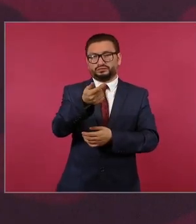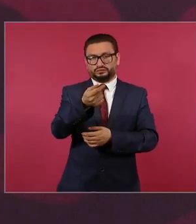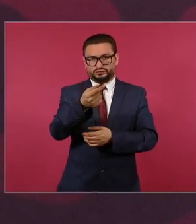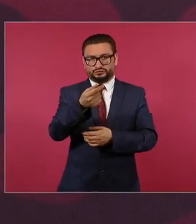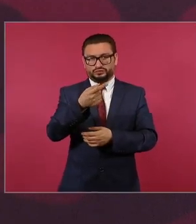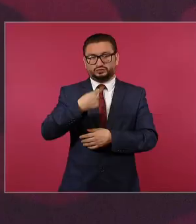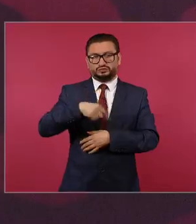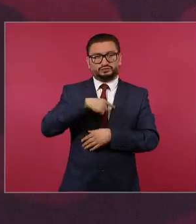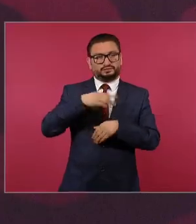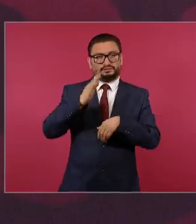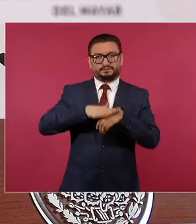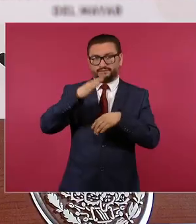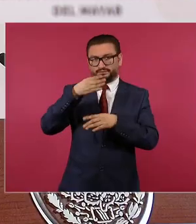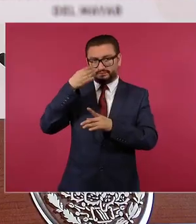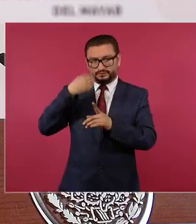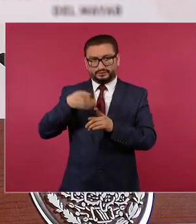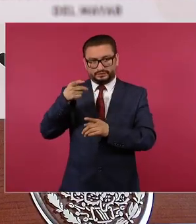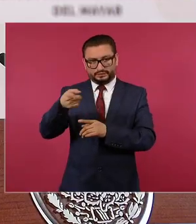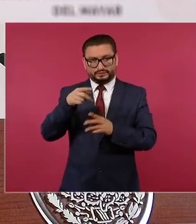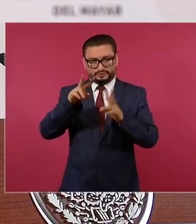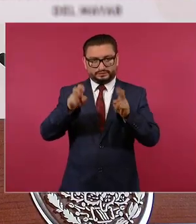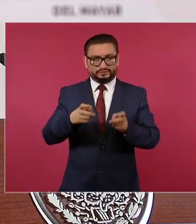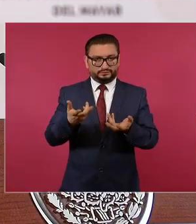en esto.